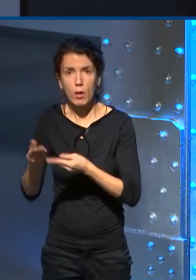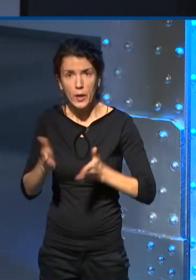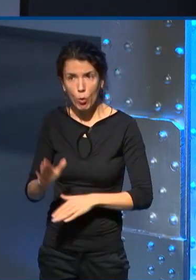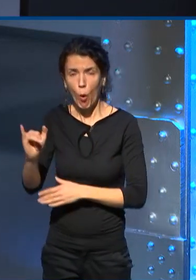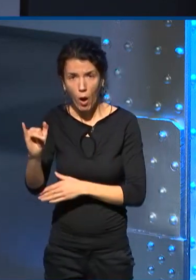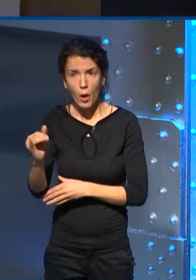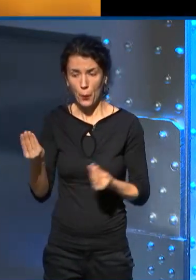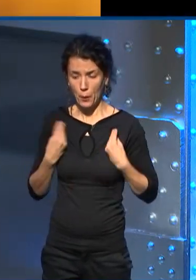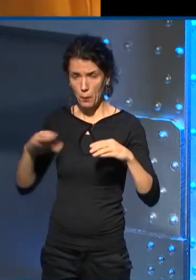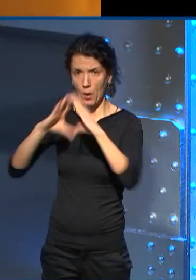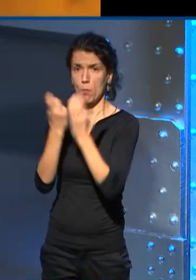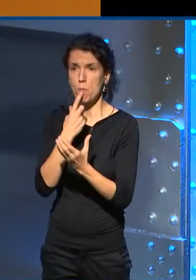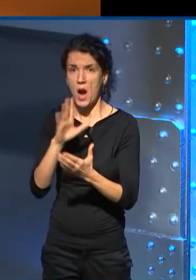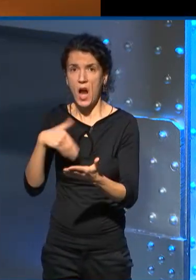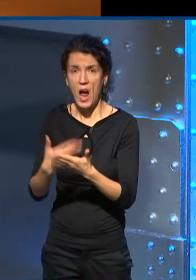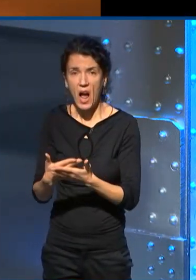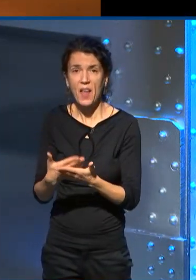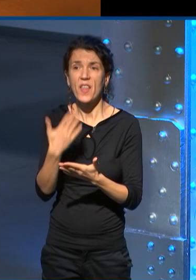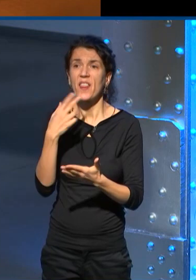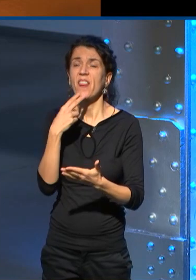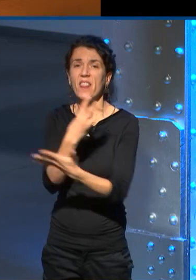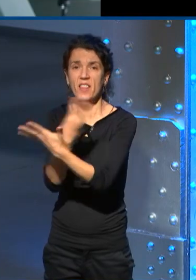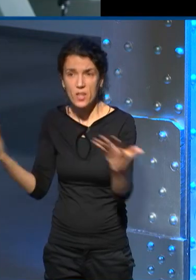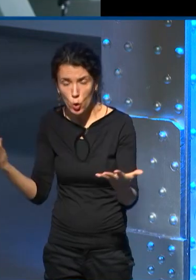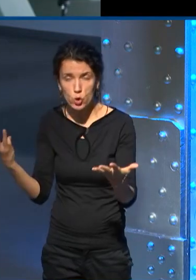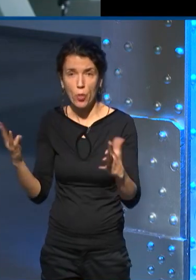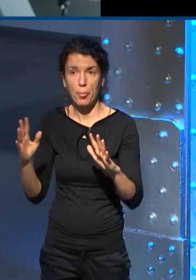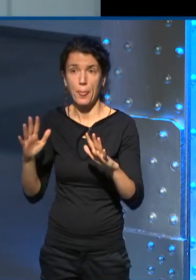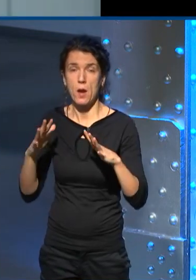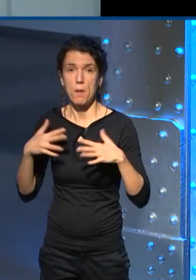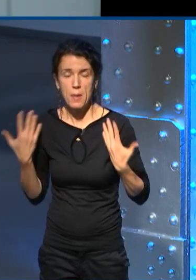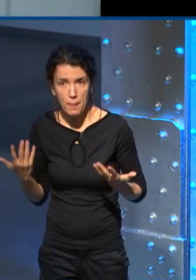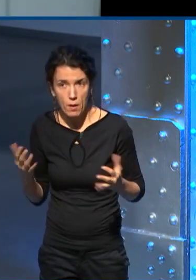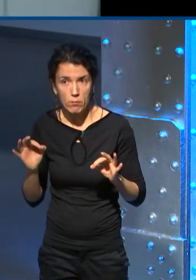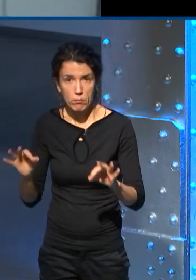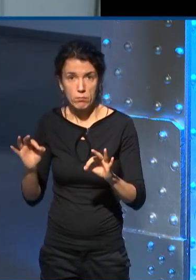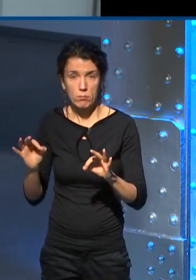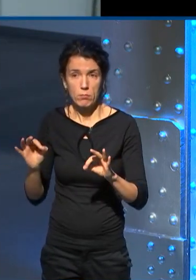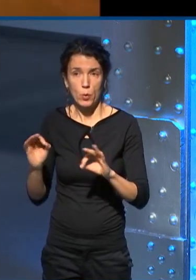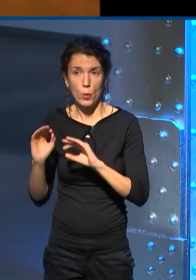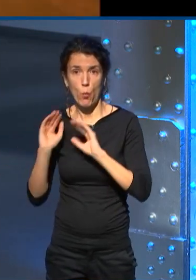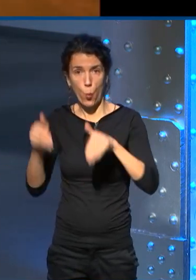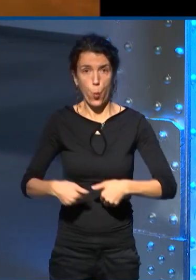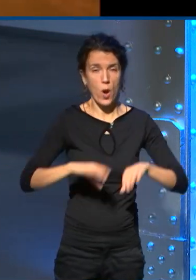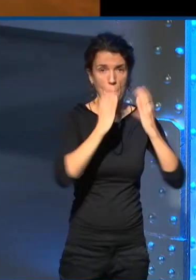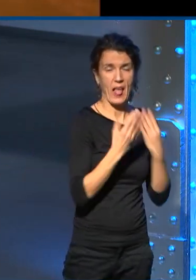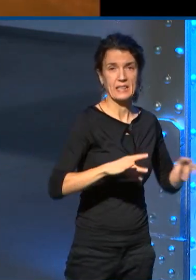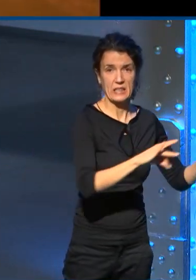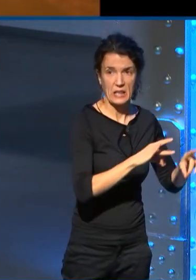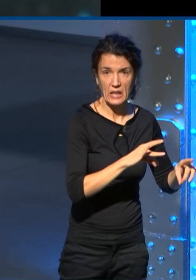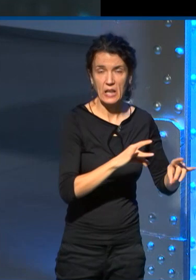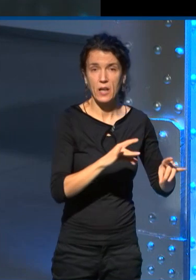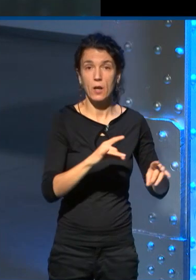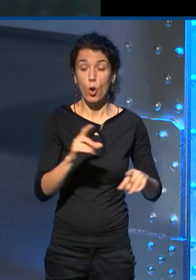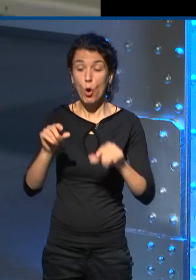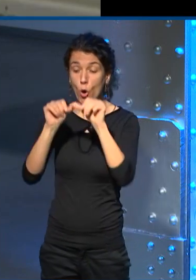hijo vive en Marte hasta los 17, 18 años y de repente pues va para la Tierra. ¿Qué ocurre? Que el